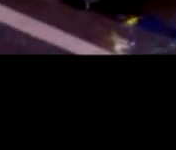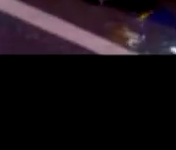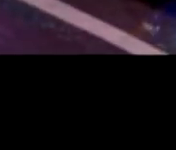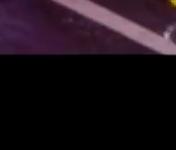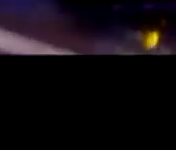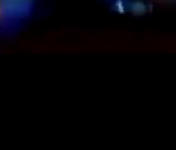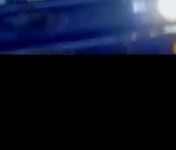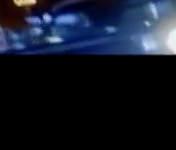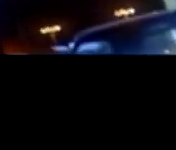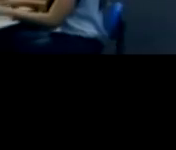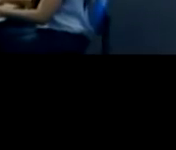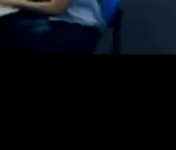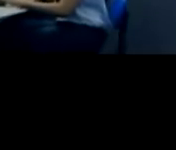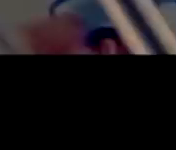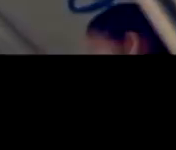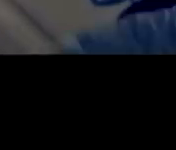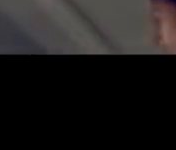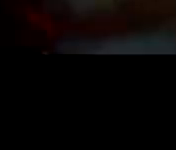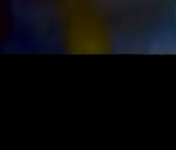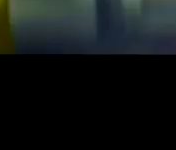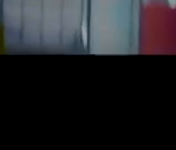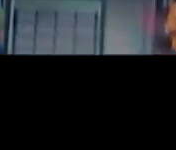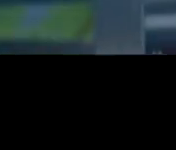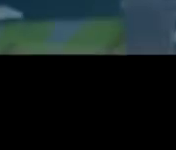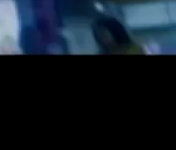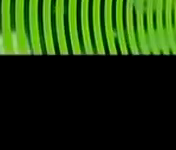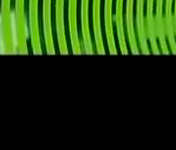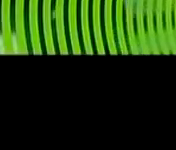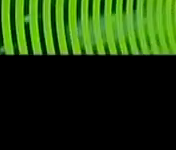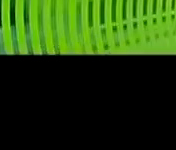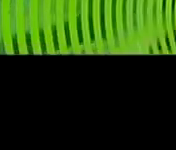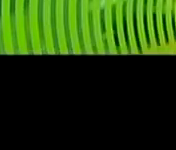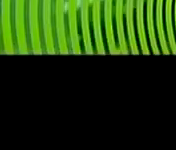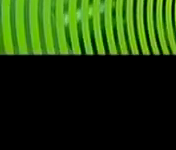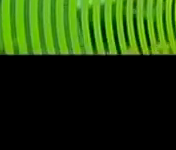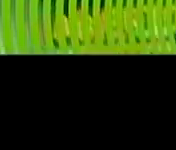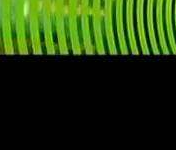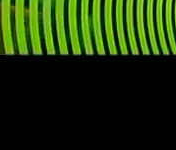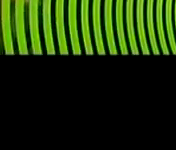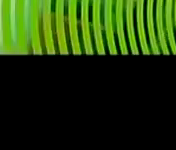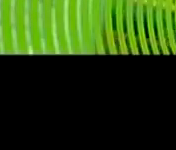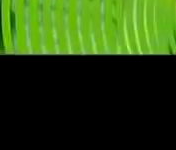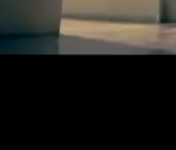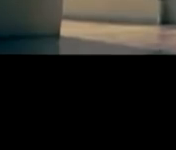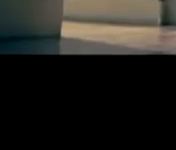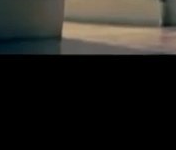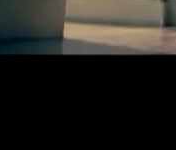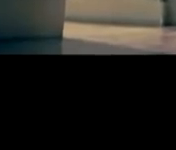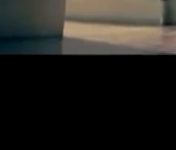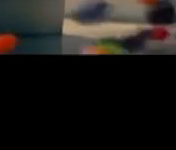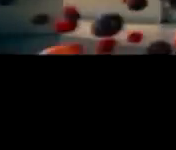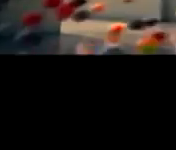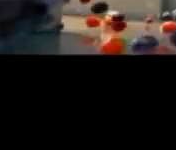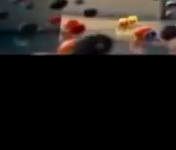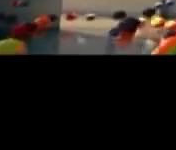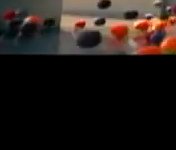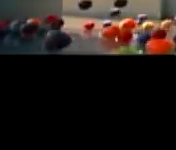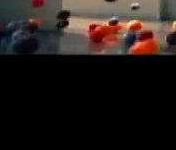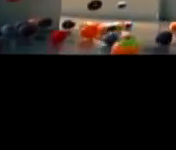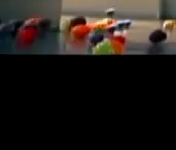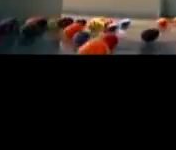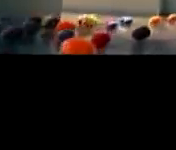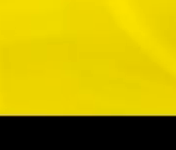220 mil el sabor que te mueve nuevos sabores limonada y frutos rojos recarga todo lo que eres